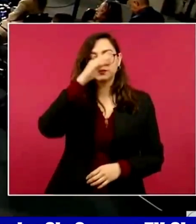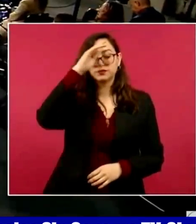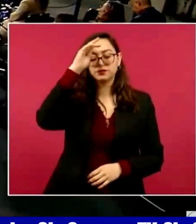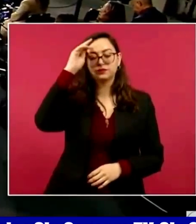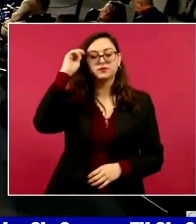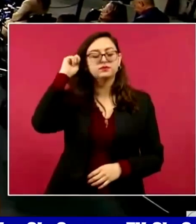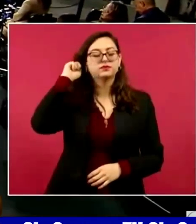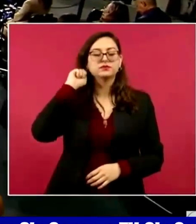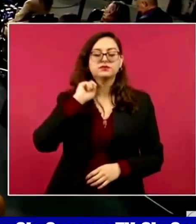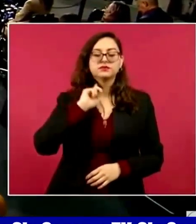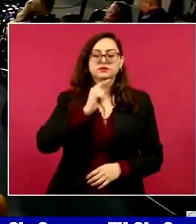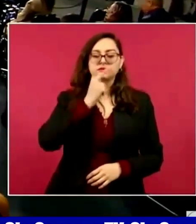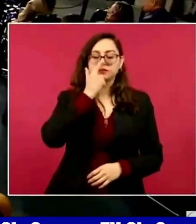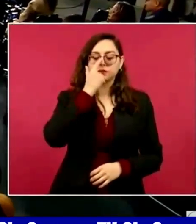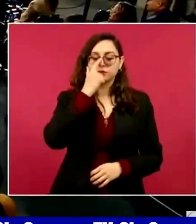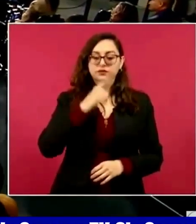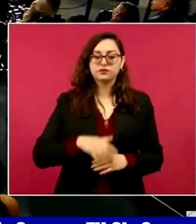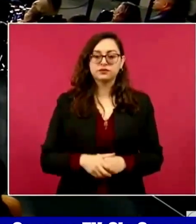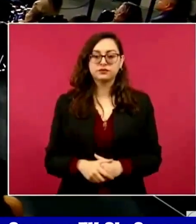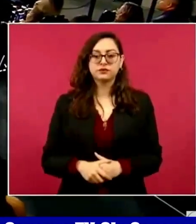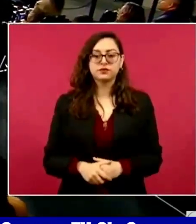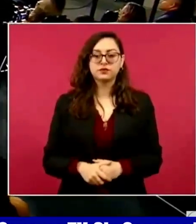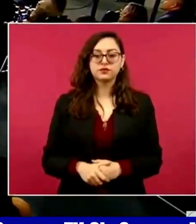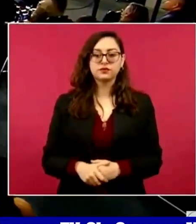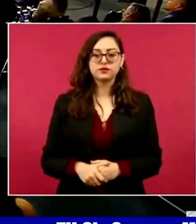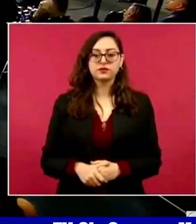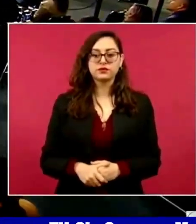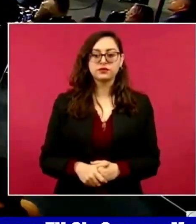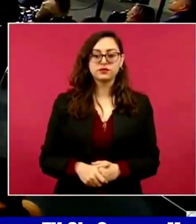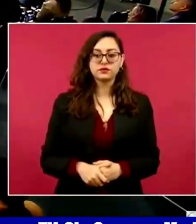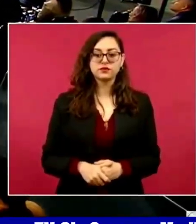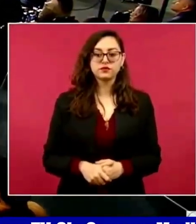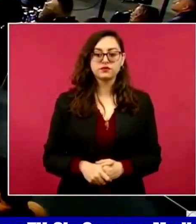Lo que sea, o sea, eso va a depender